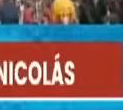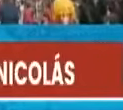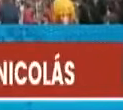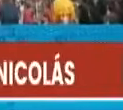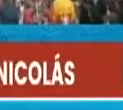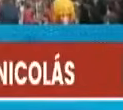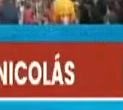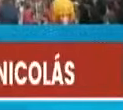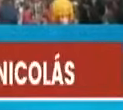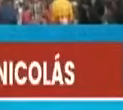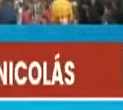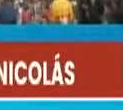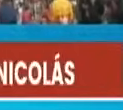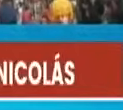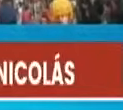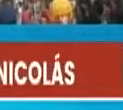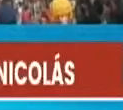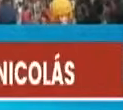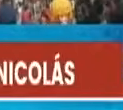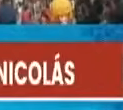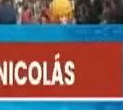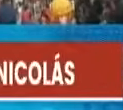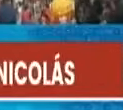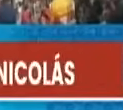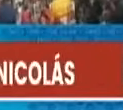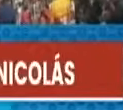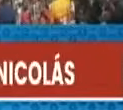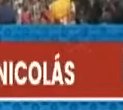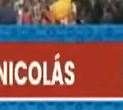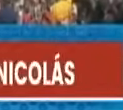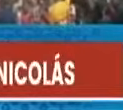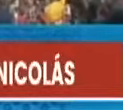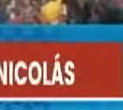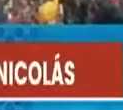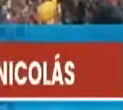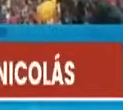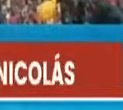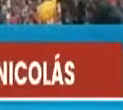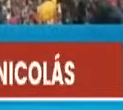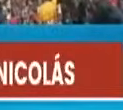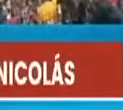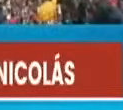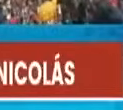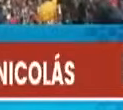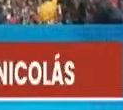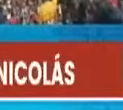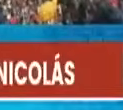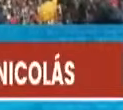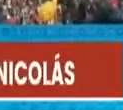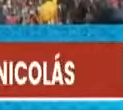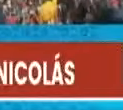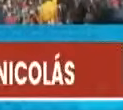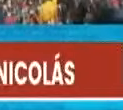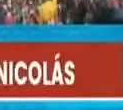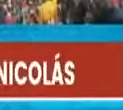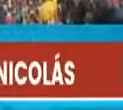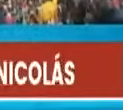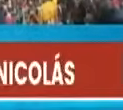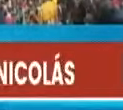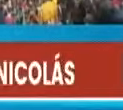bonito, inspirado en Dios. Dios conmigo, Dios con